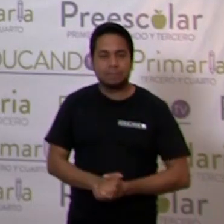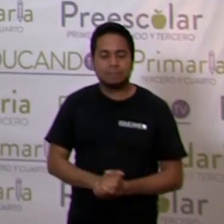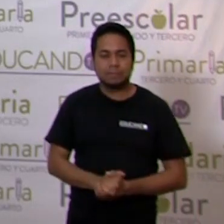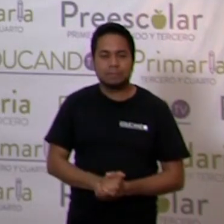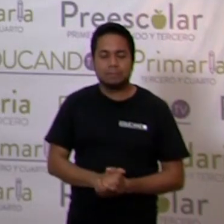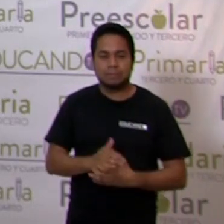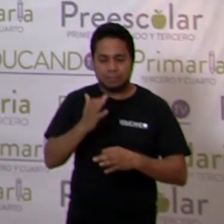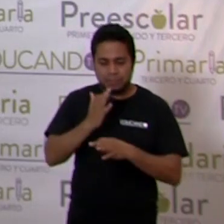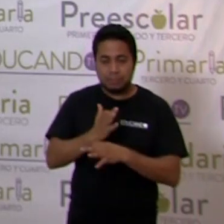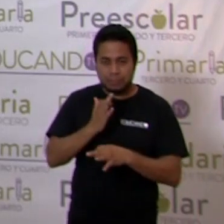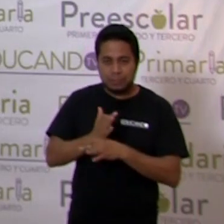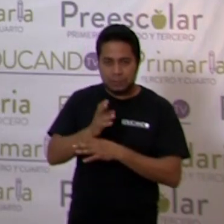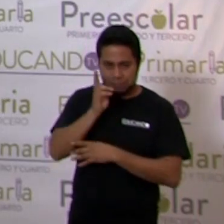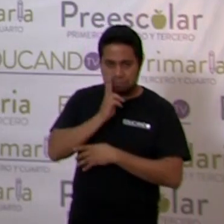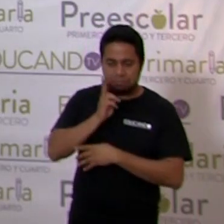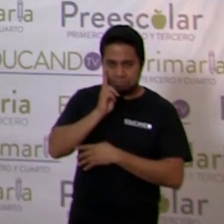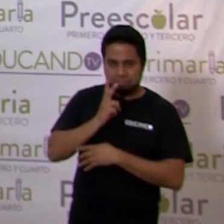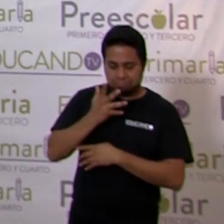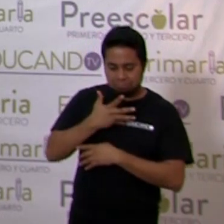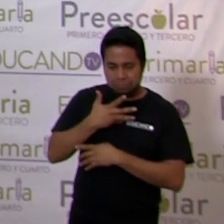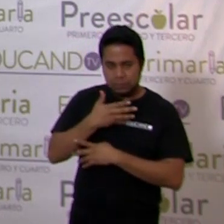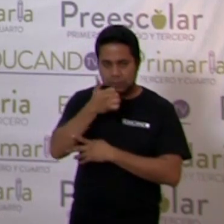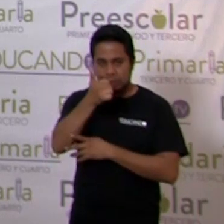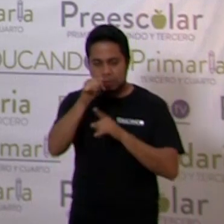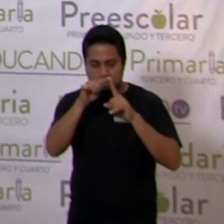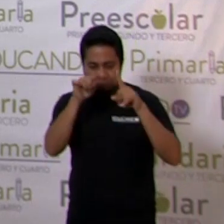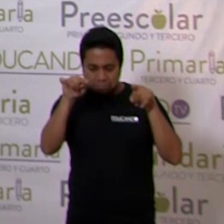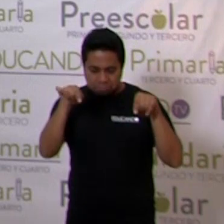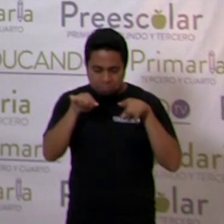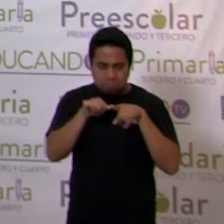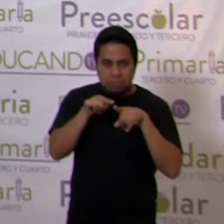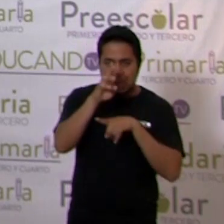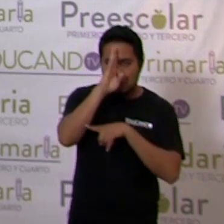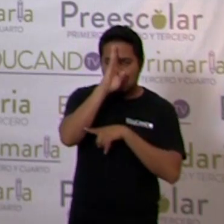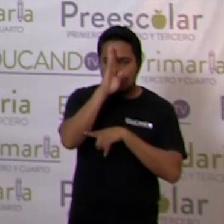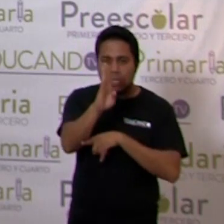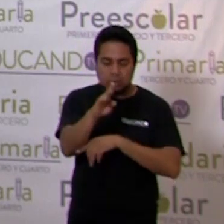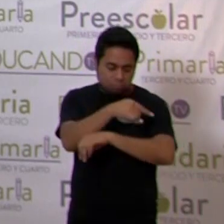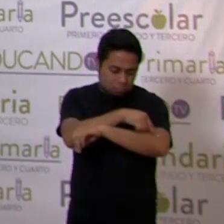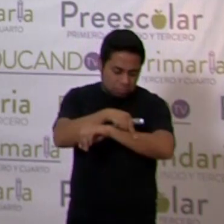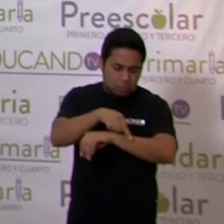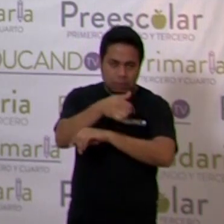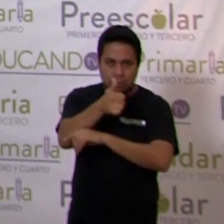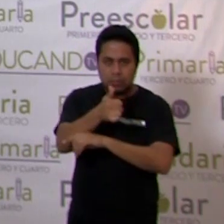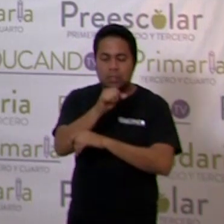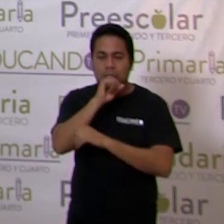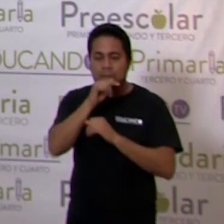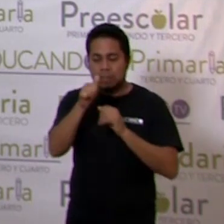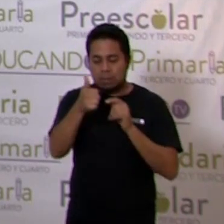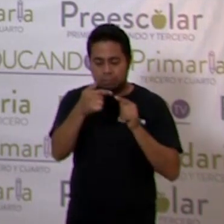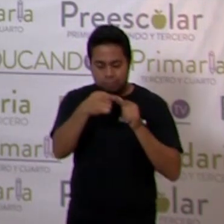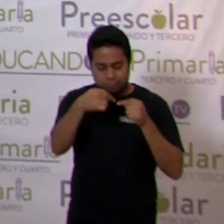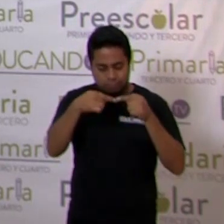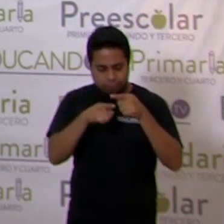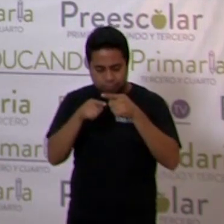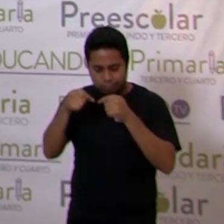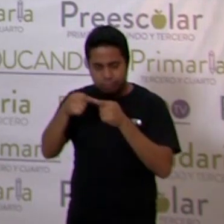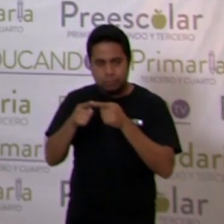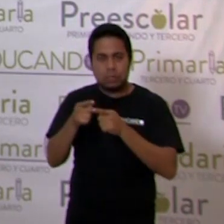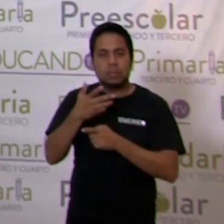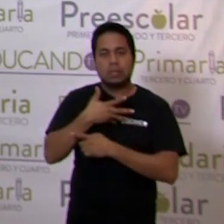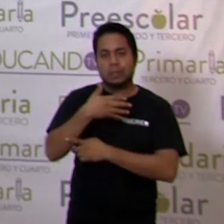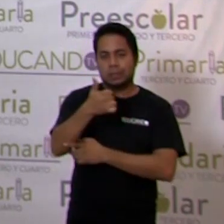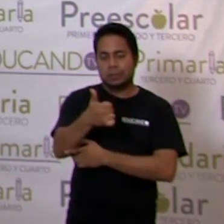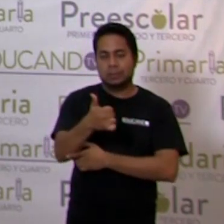tiene entonces seis lados rectos y seis vértices bien